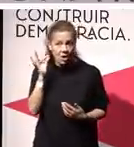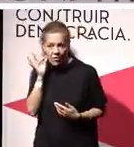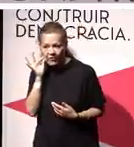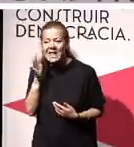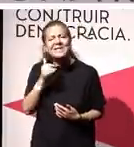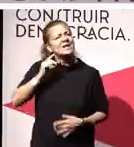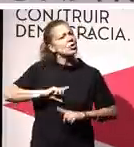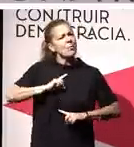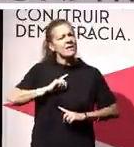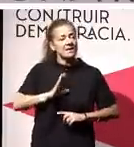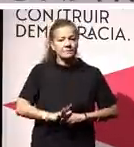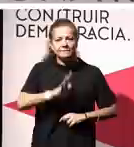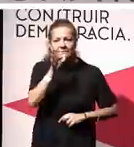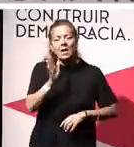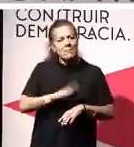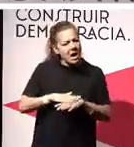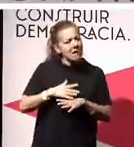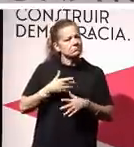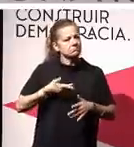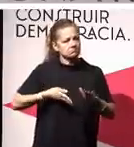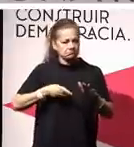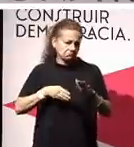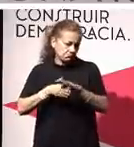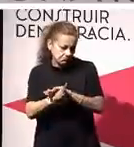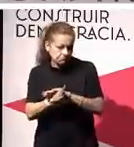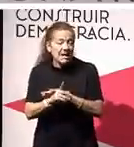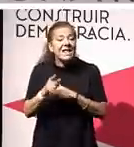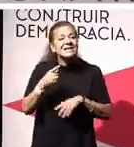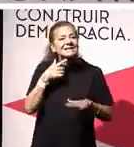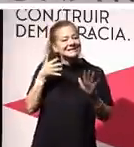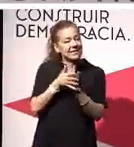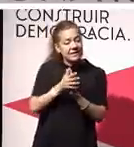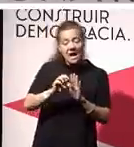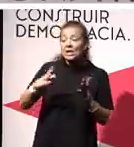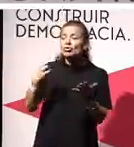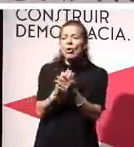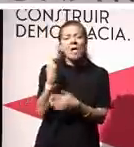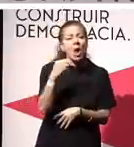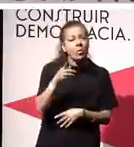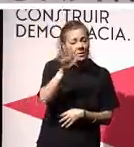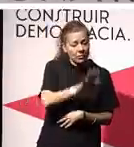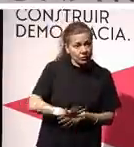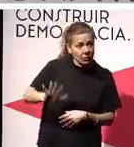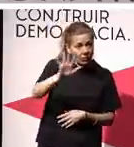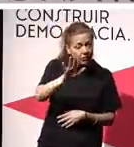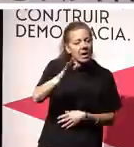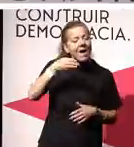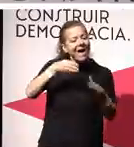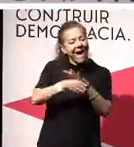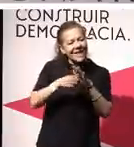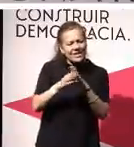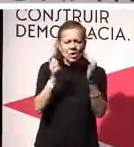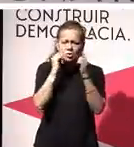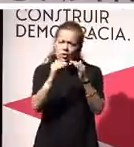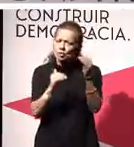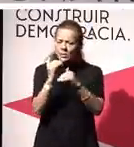las competencias suficientes para desenvolverse. Nuestro objetivo es que el 100% de la juventud de nuestro país tenga acceso a estudios superiores,